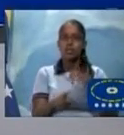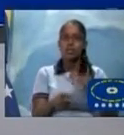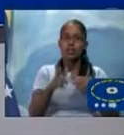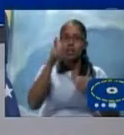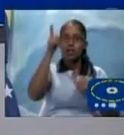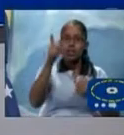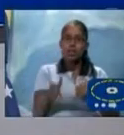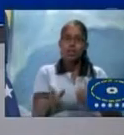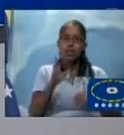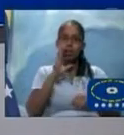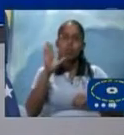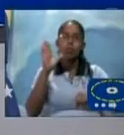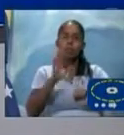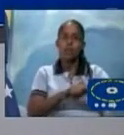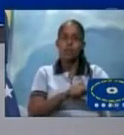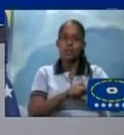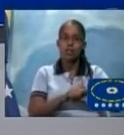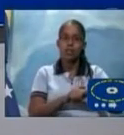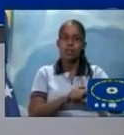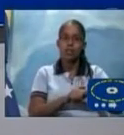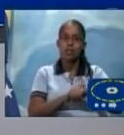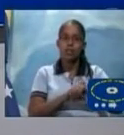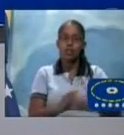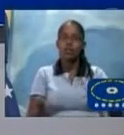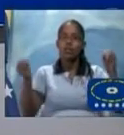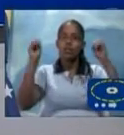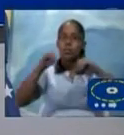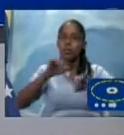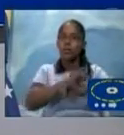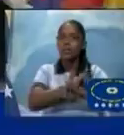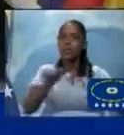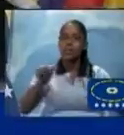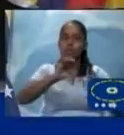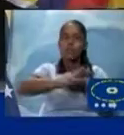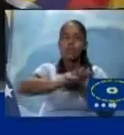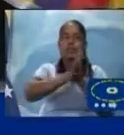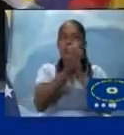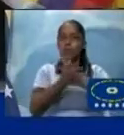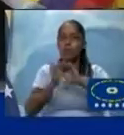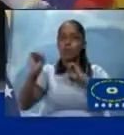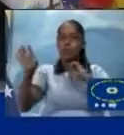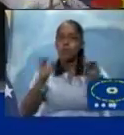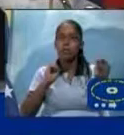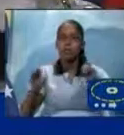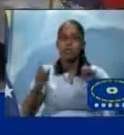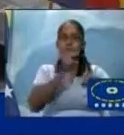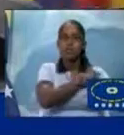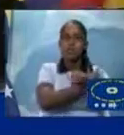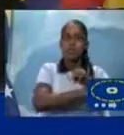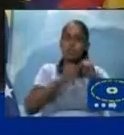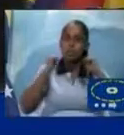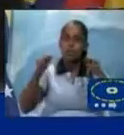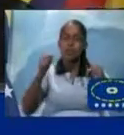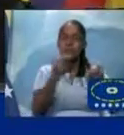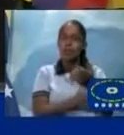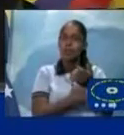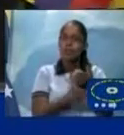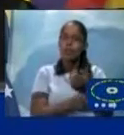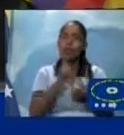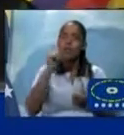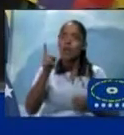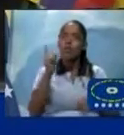serán cumplidas, serán cumplidas, puesto que ya se acabó la dispersión del poder. Hermano, mire, de